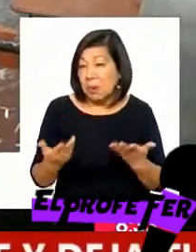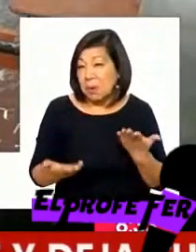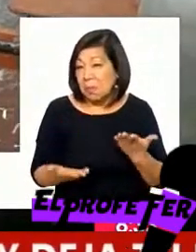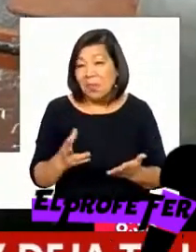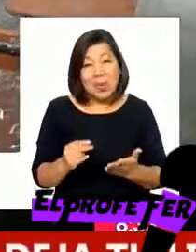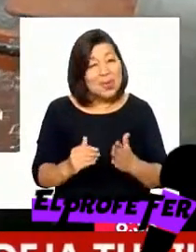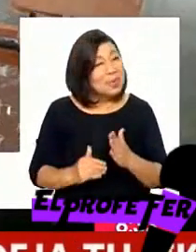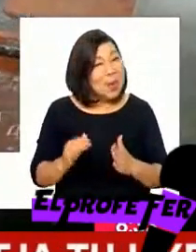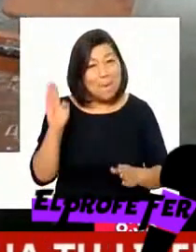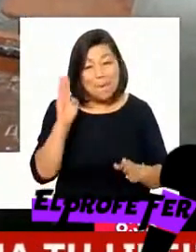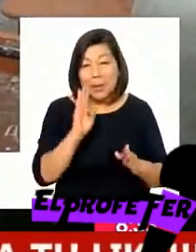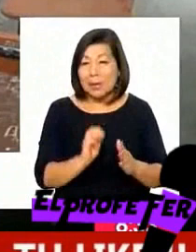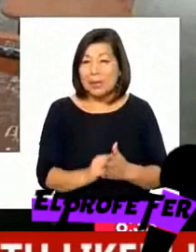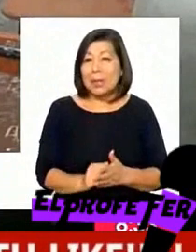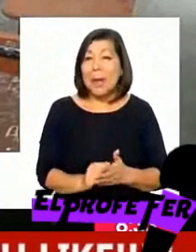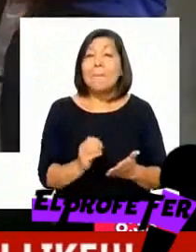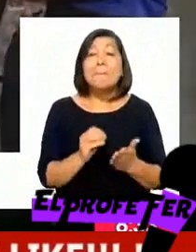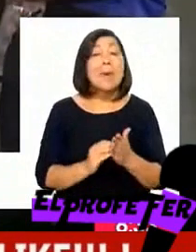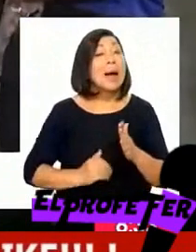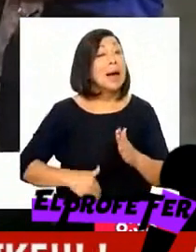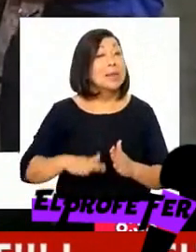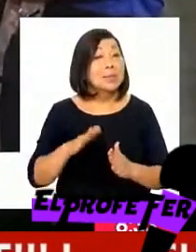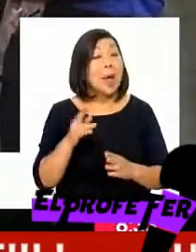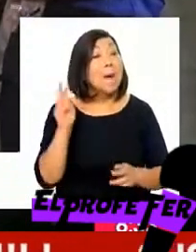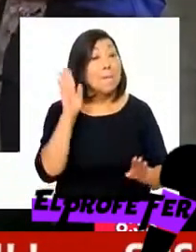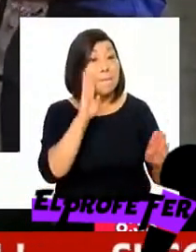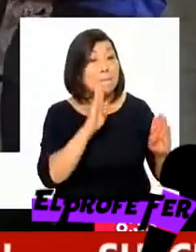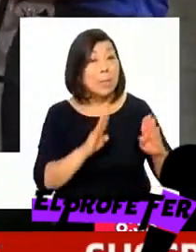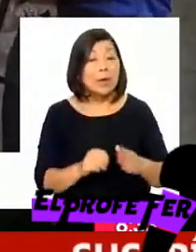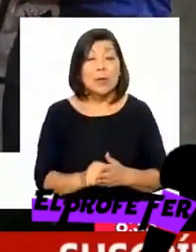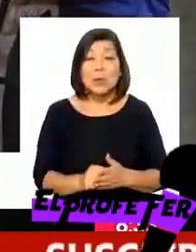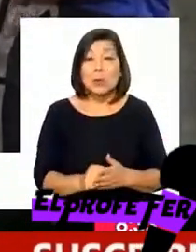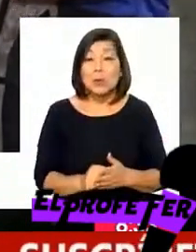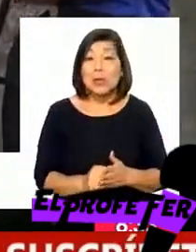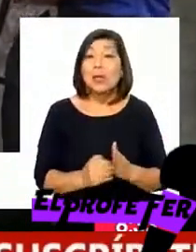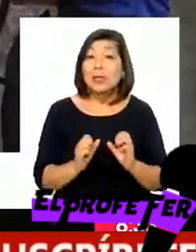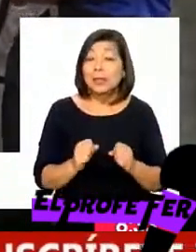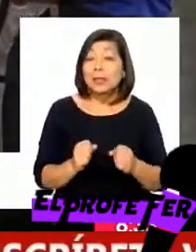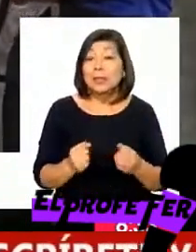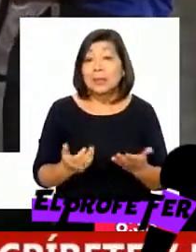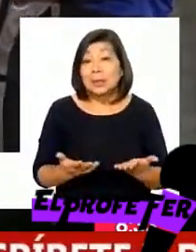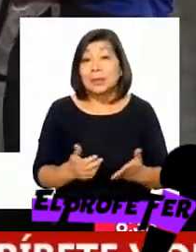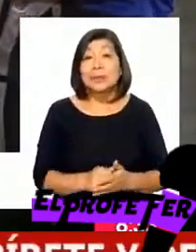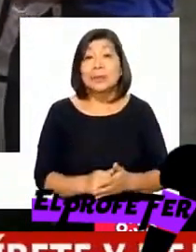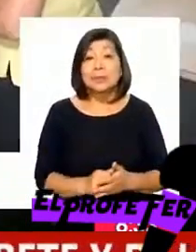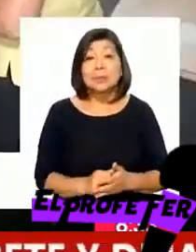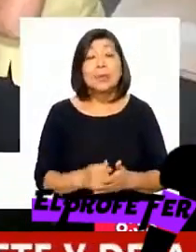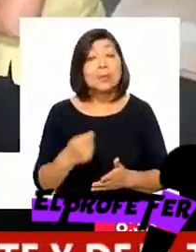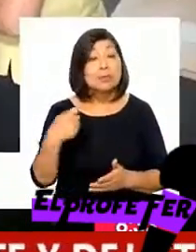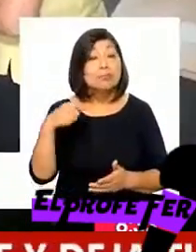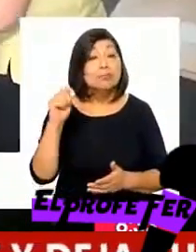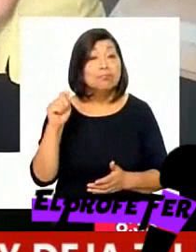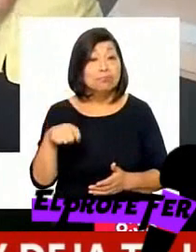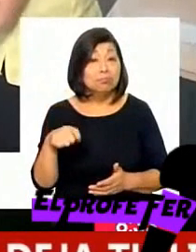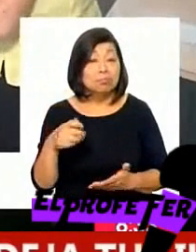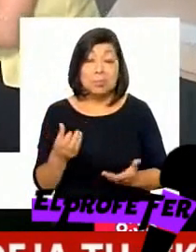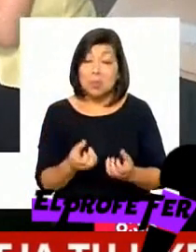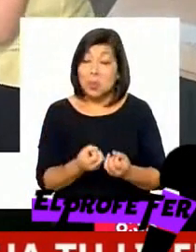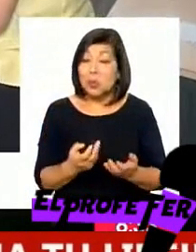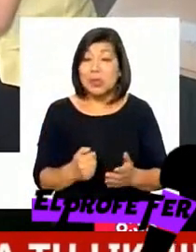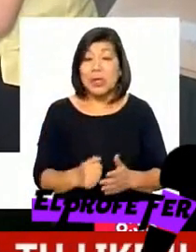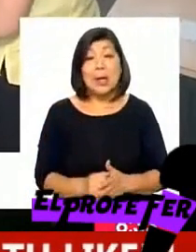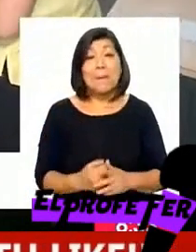son mayor preocupación. La preocupación principal son las de aquellas escuelas que felizmente, porcentualmente no son